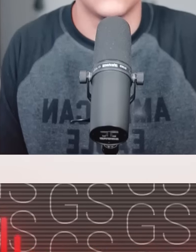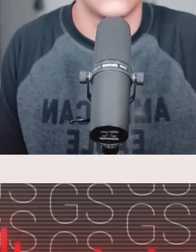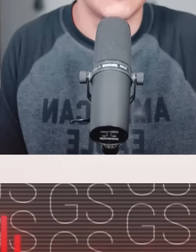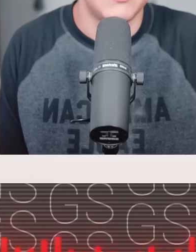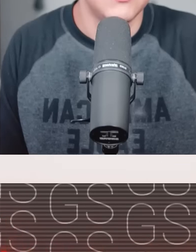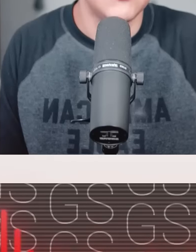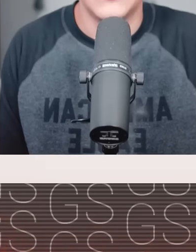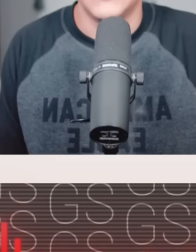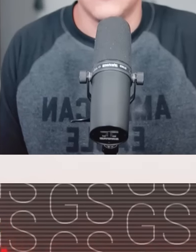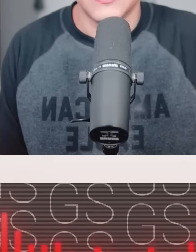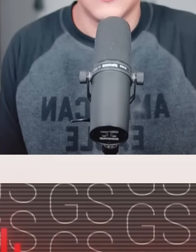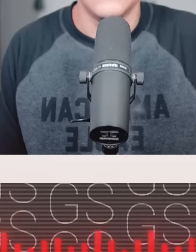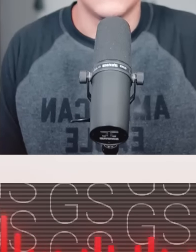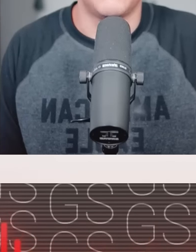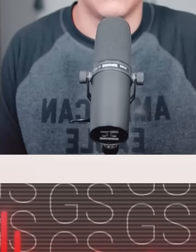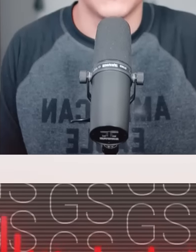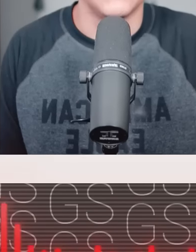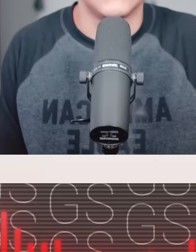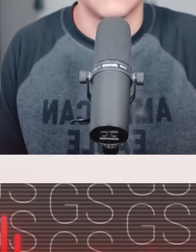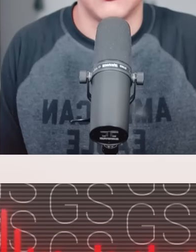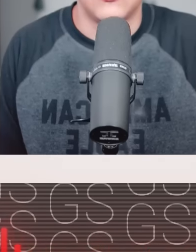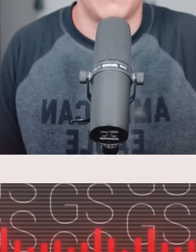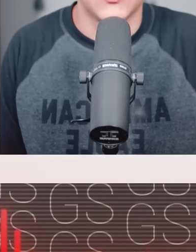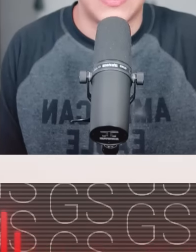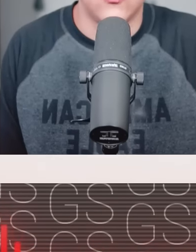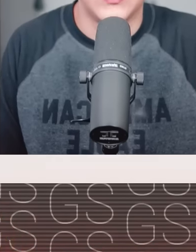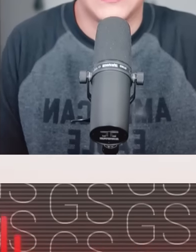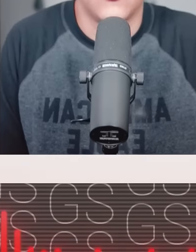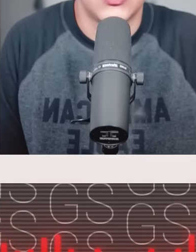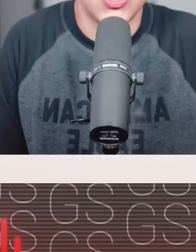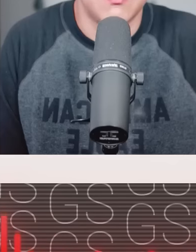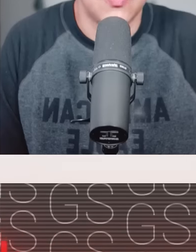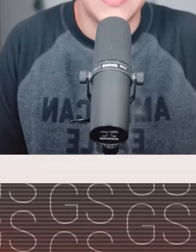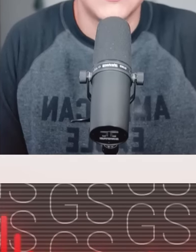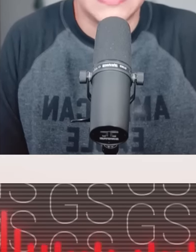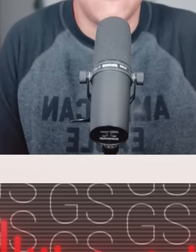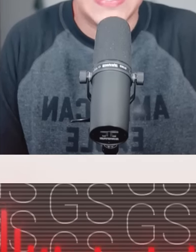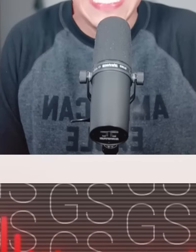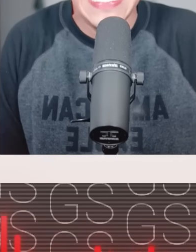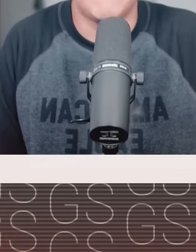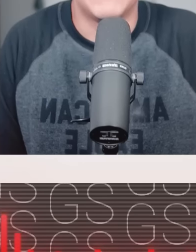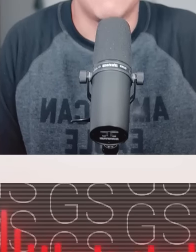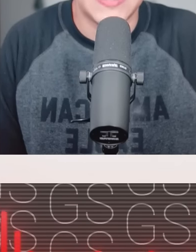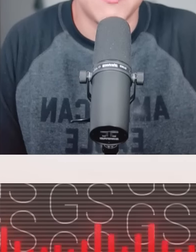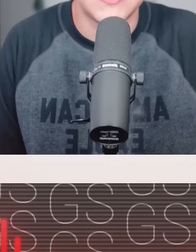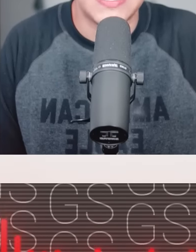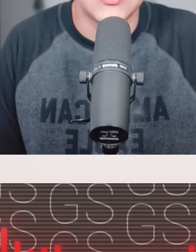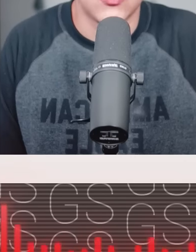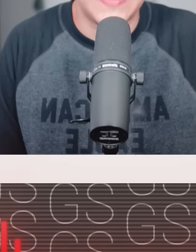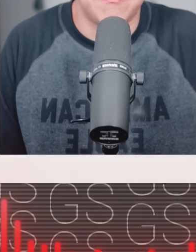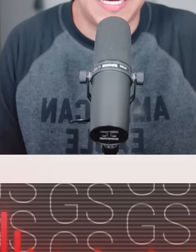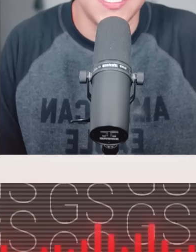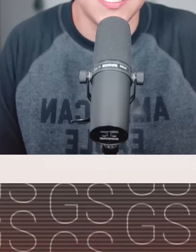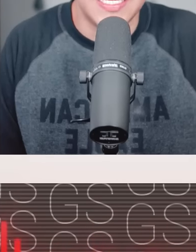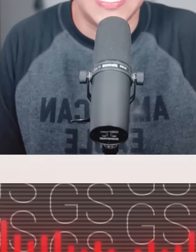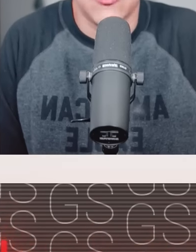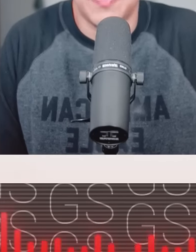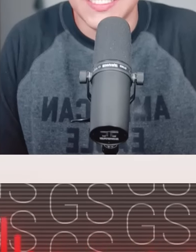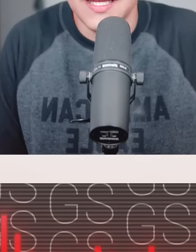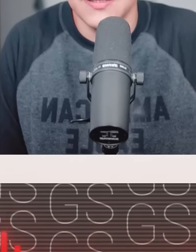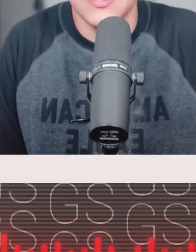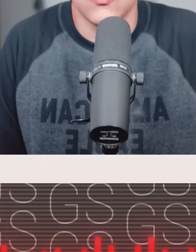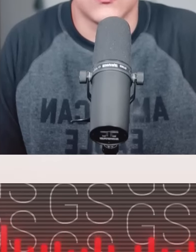Altos Hornos de México. Y esta gira iniciada por el presidente Andrés Manuel López Obrador y Claudia Sheinbaum significa la primera vez en la historia del país en